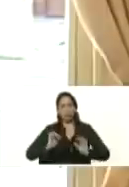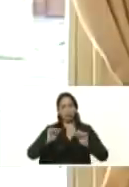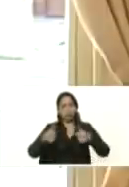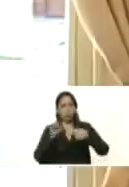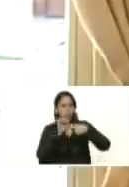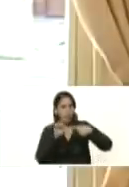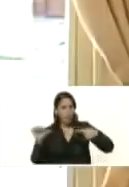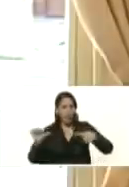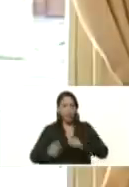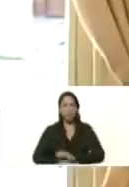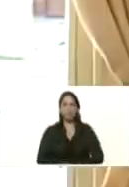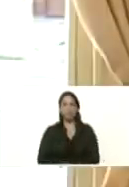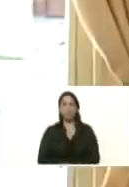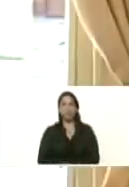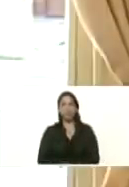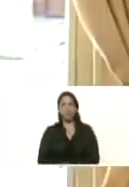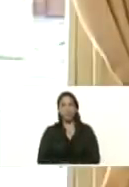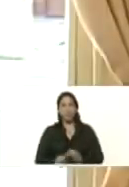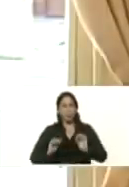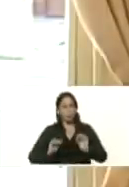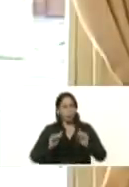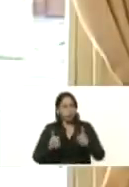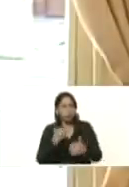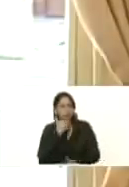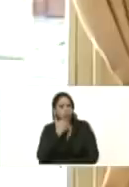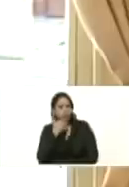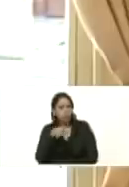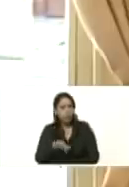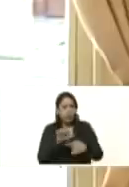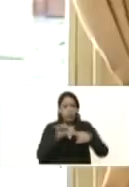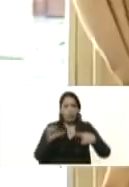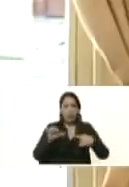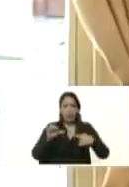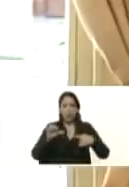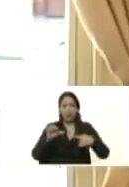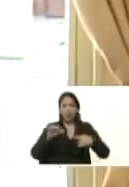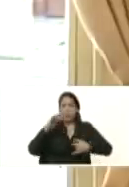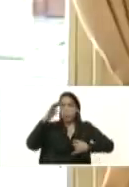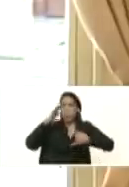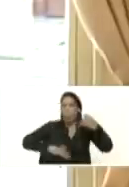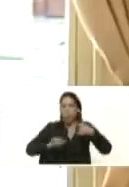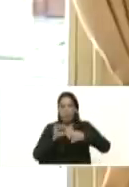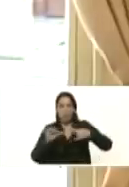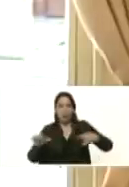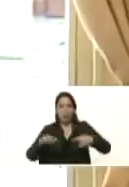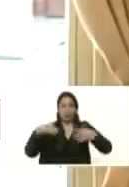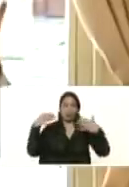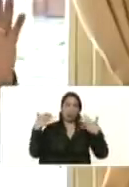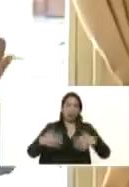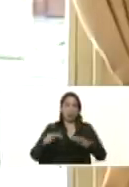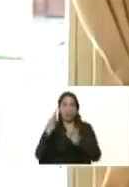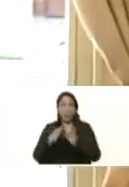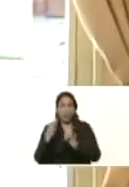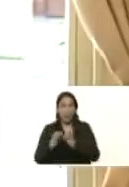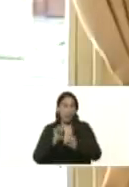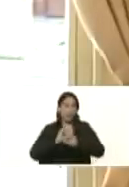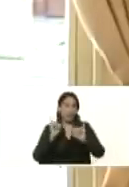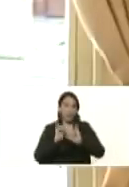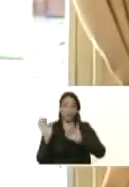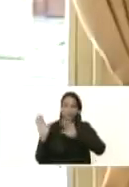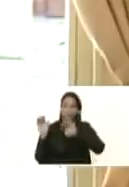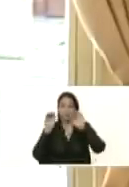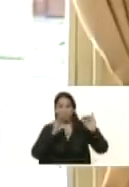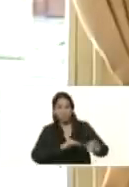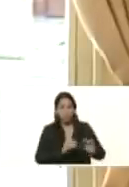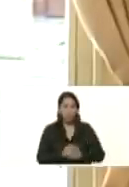semana 3 andy toda la semana la penúltima semana de septiembre se va a septiembre ya el mes